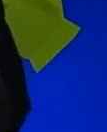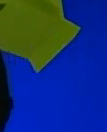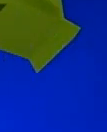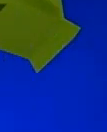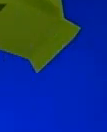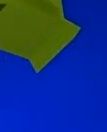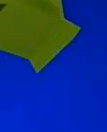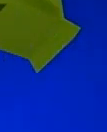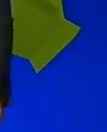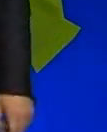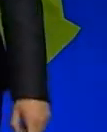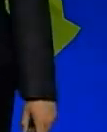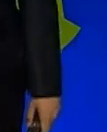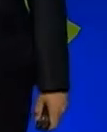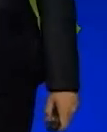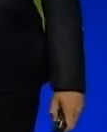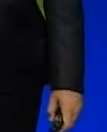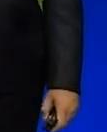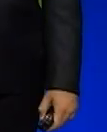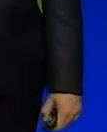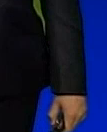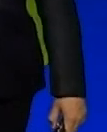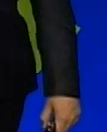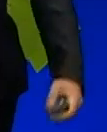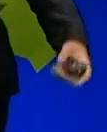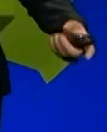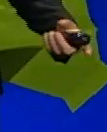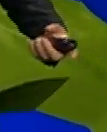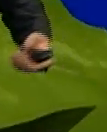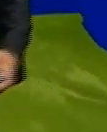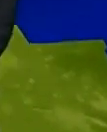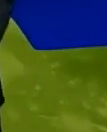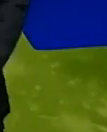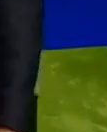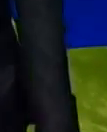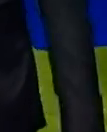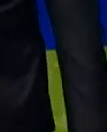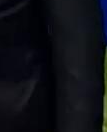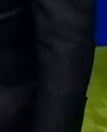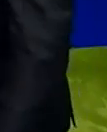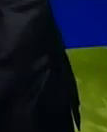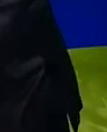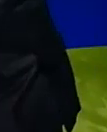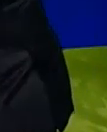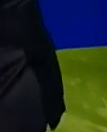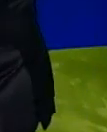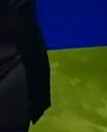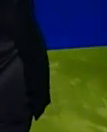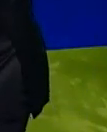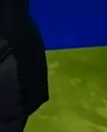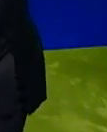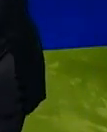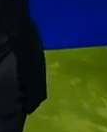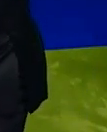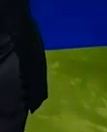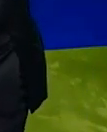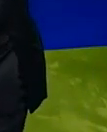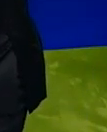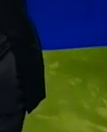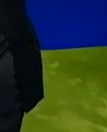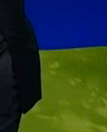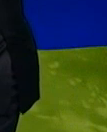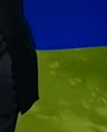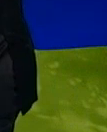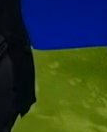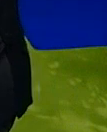23, similar que en Sucre, 29. La temperatura más alta para la ciudad de Tarija, esperen una tarde mayormente cómoda. Cerca del norte de Bolivia, en